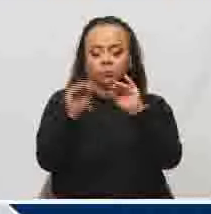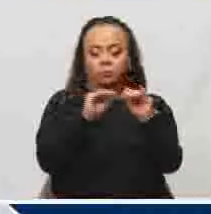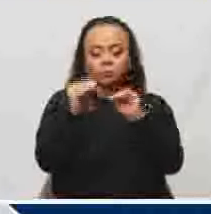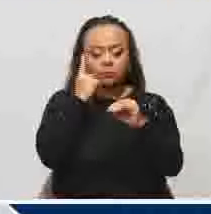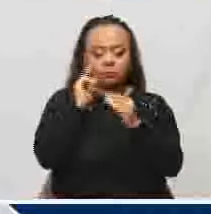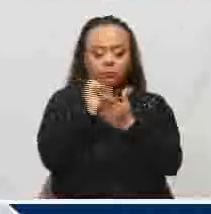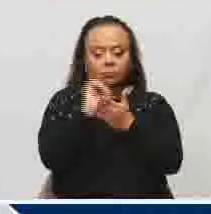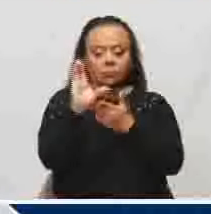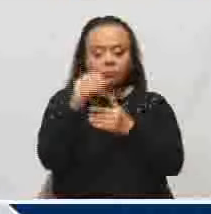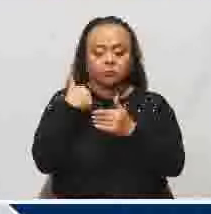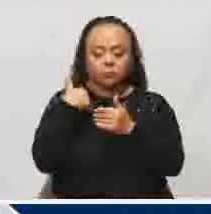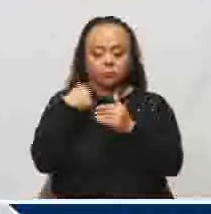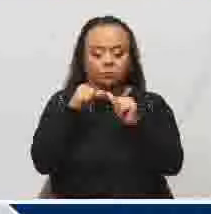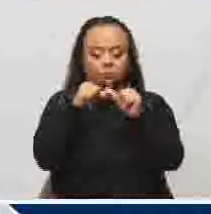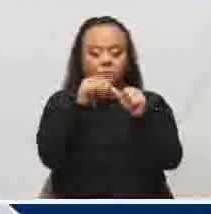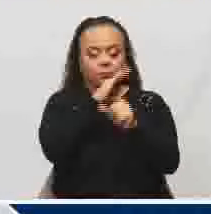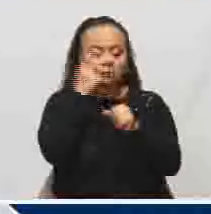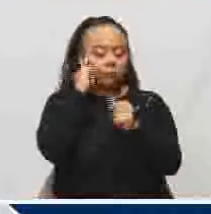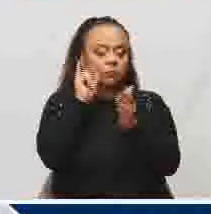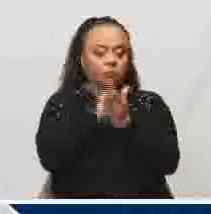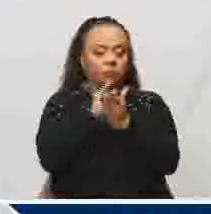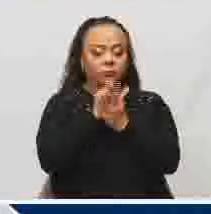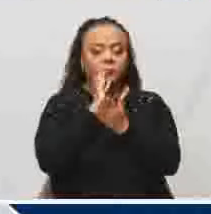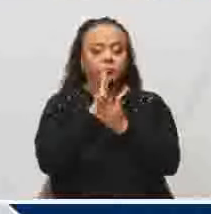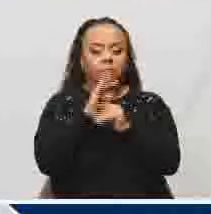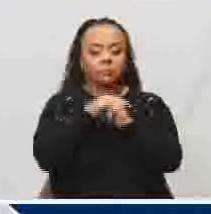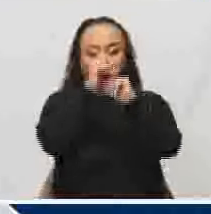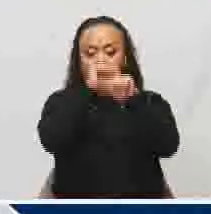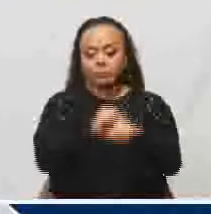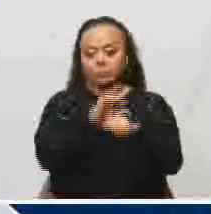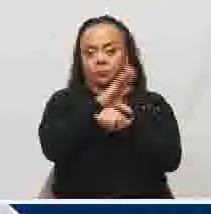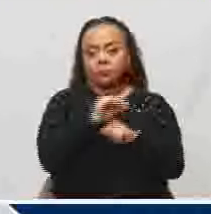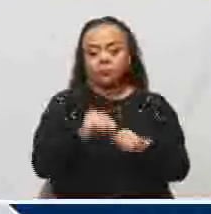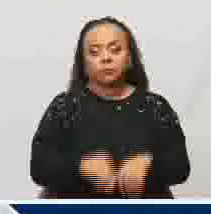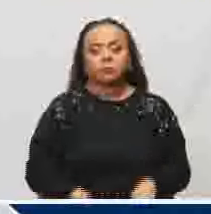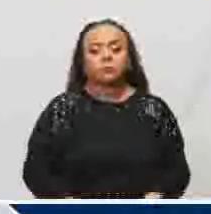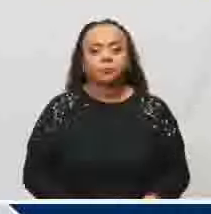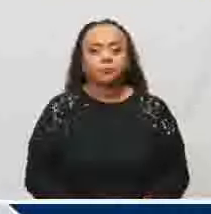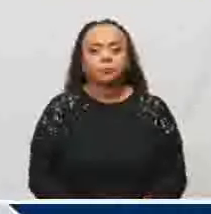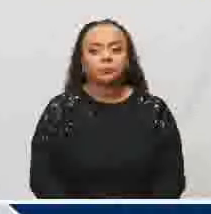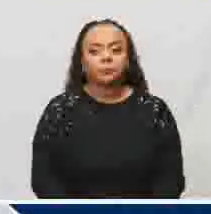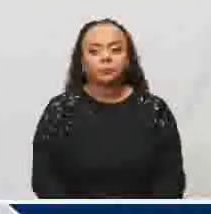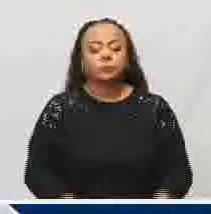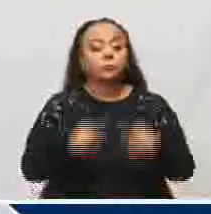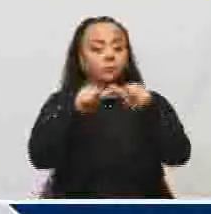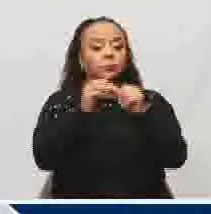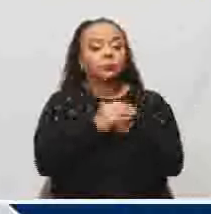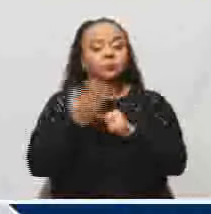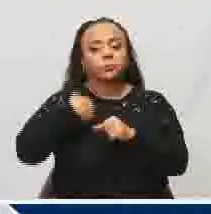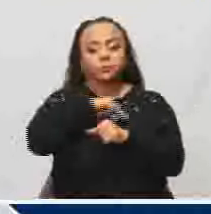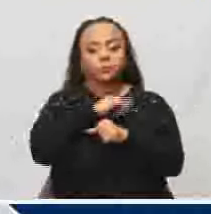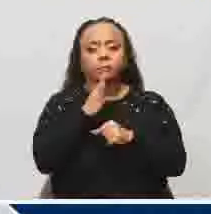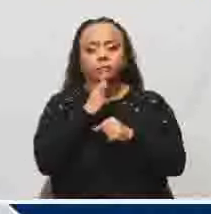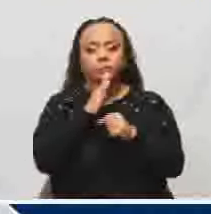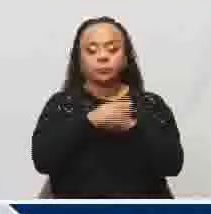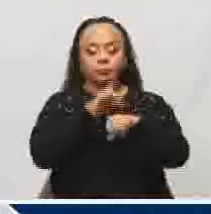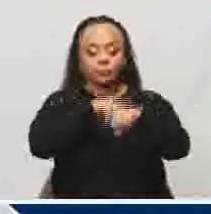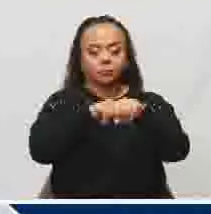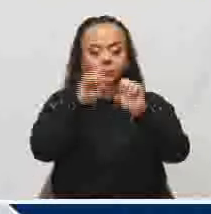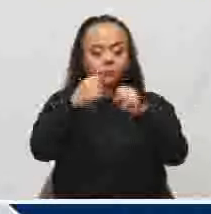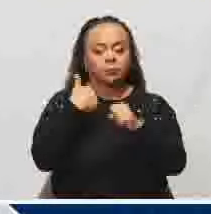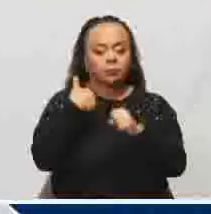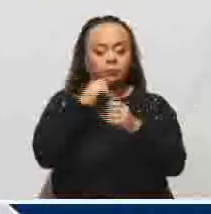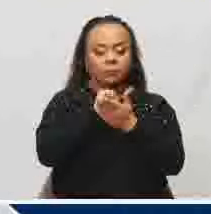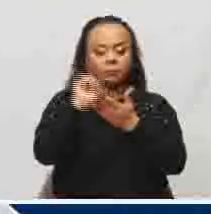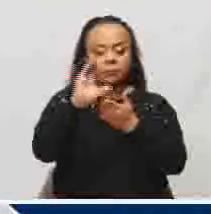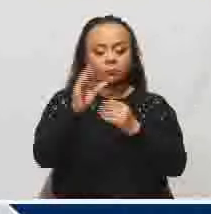hubo continuidades y Por ende podemos hablar de continuidad y patrones Sí incluso si hablamos de la temporada que ha tenido San Carlos podríamos decir que